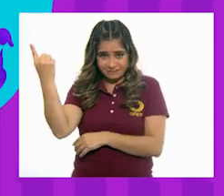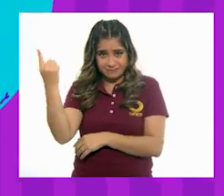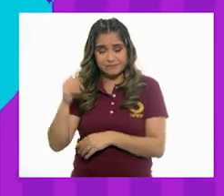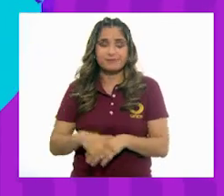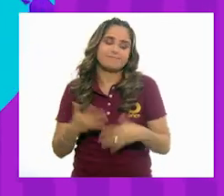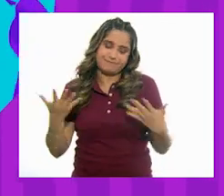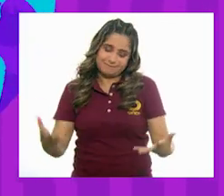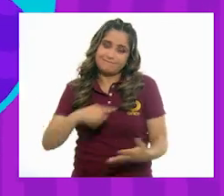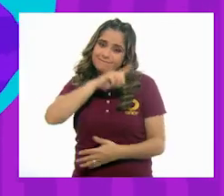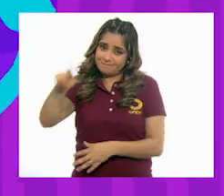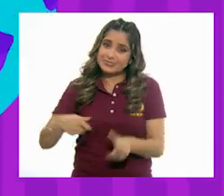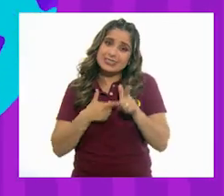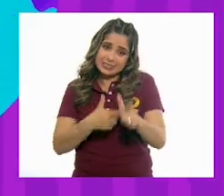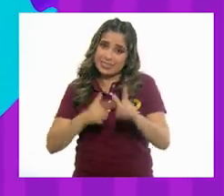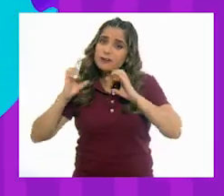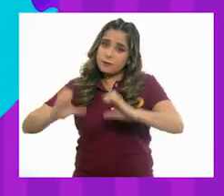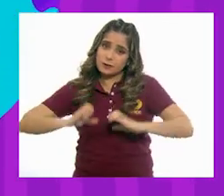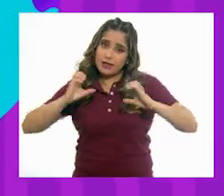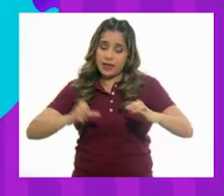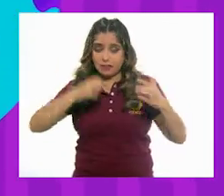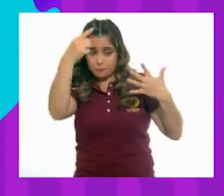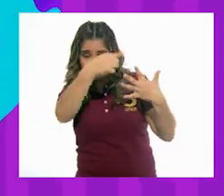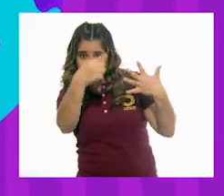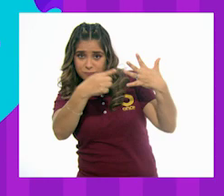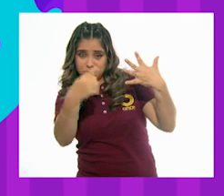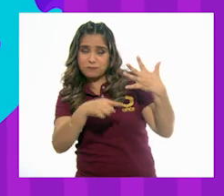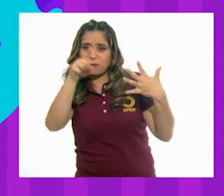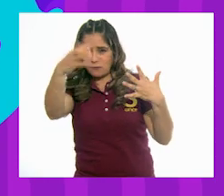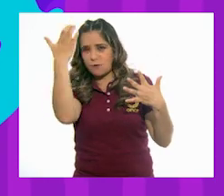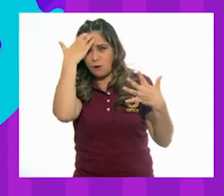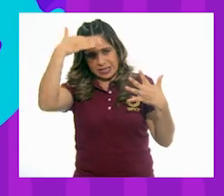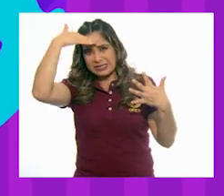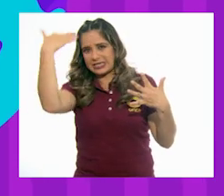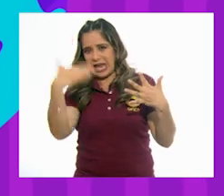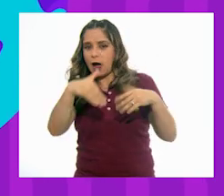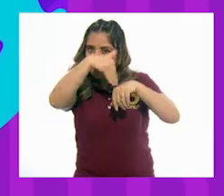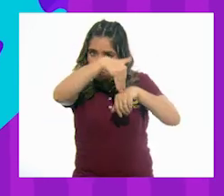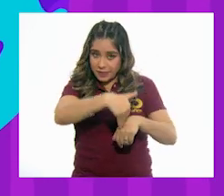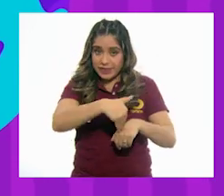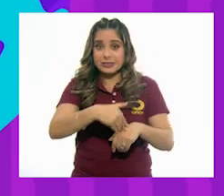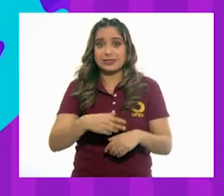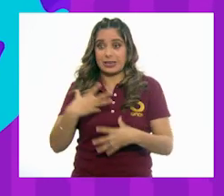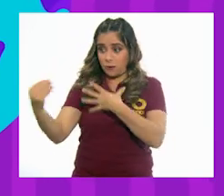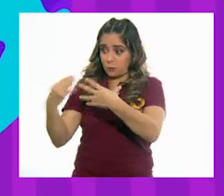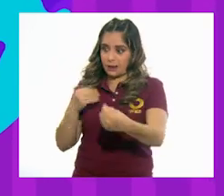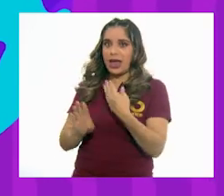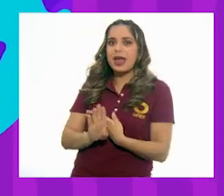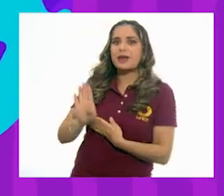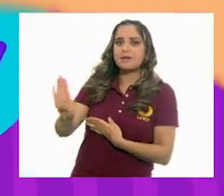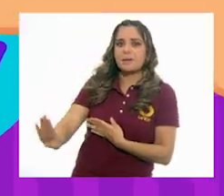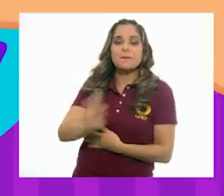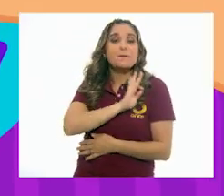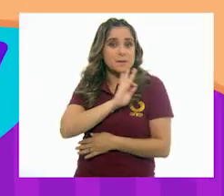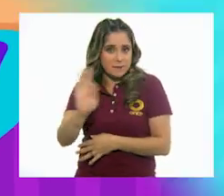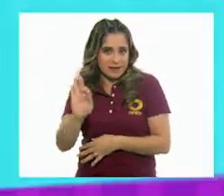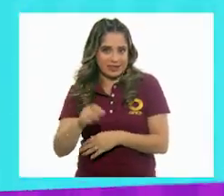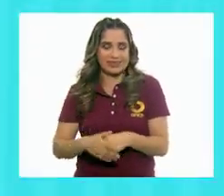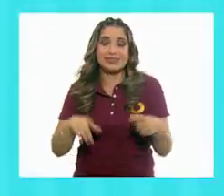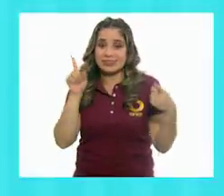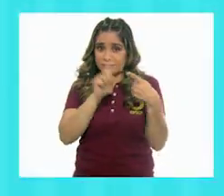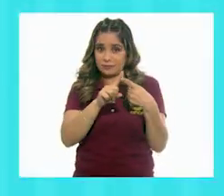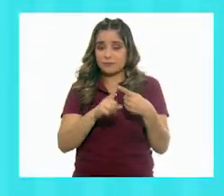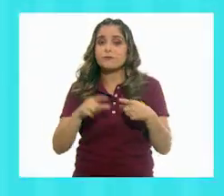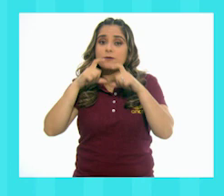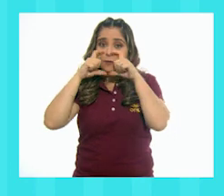personas. Por eso hay que continuar cuidándonos siguiendo las buenas prácticas que ya todos conocemos para evitar contagiarnos.